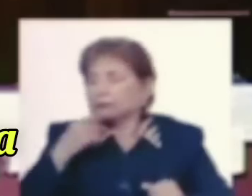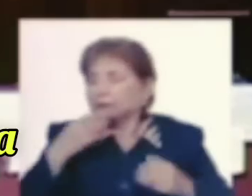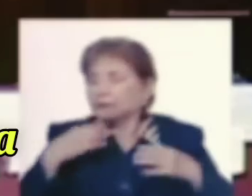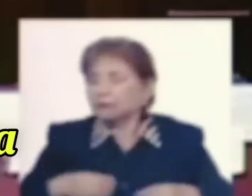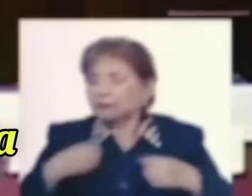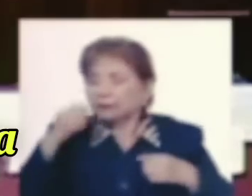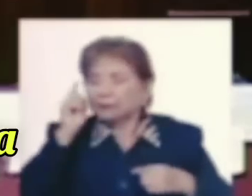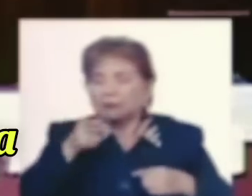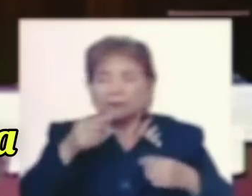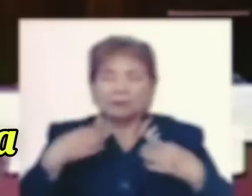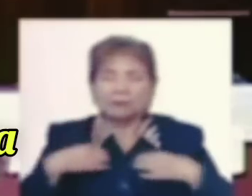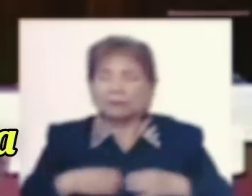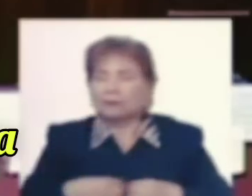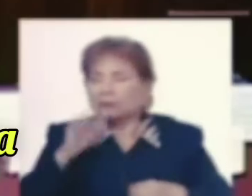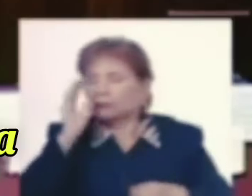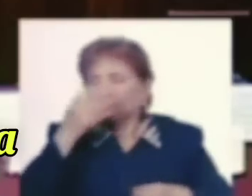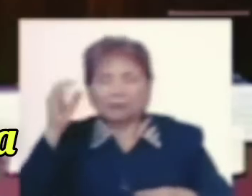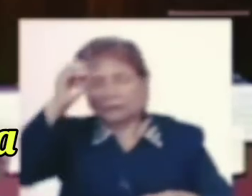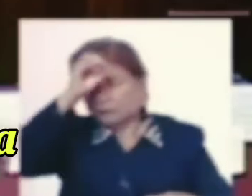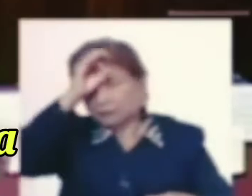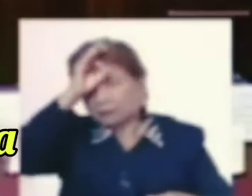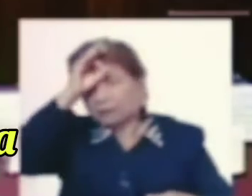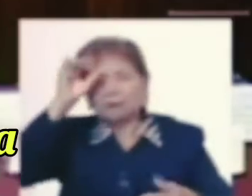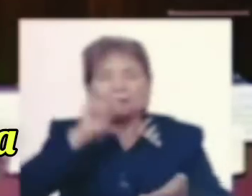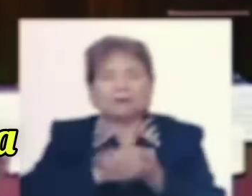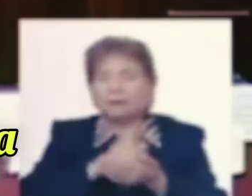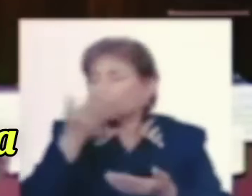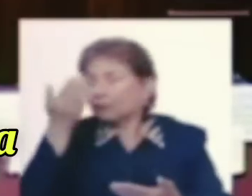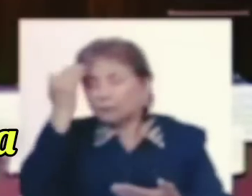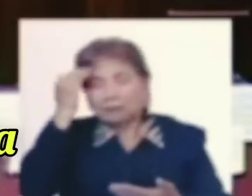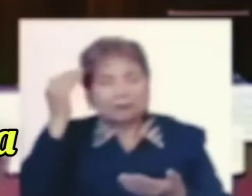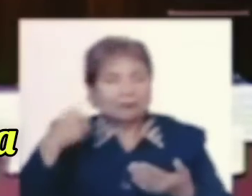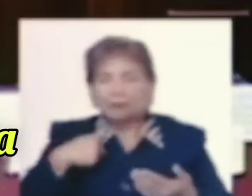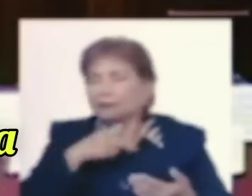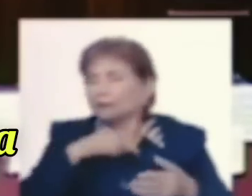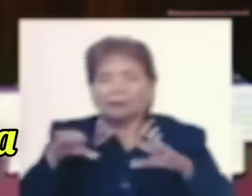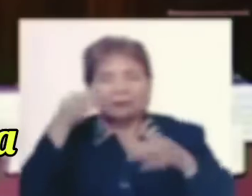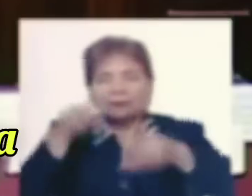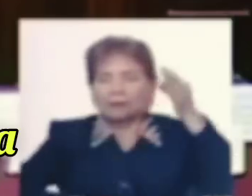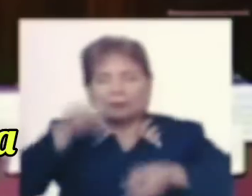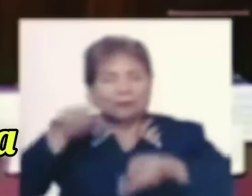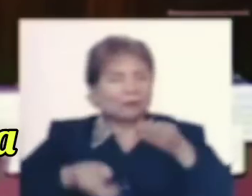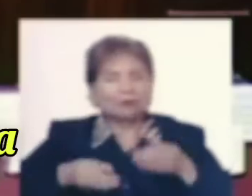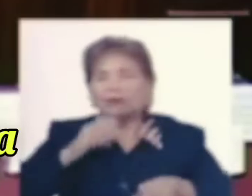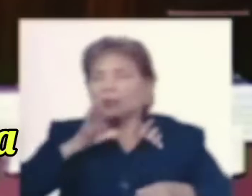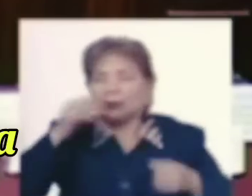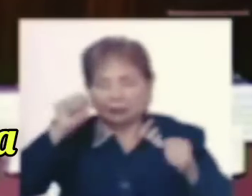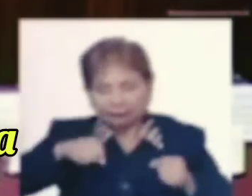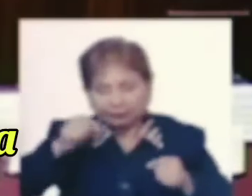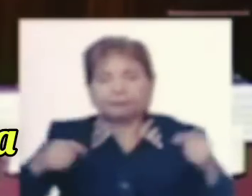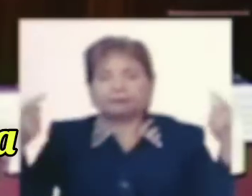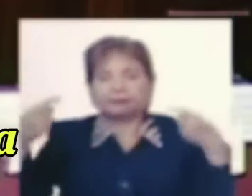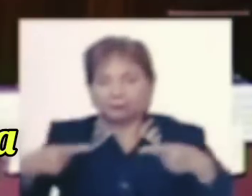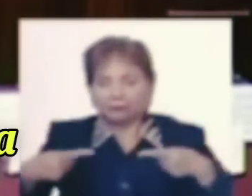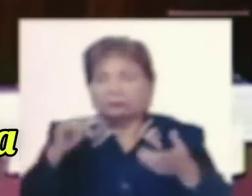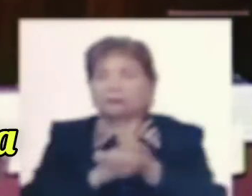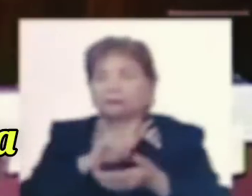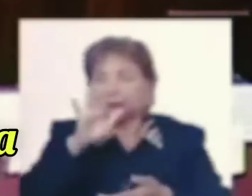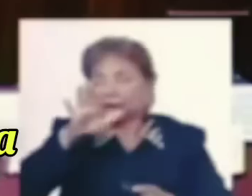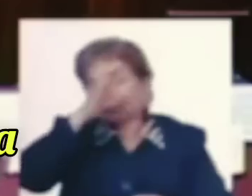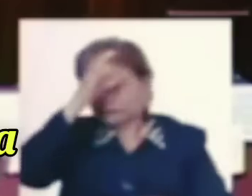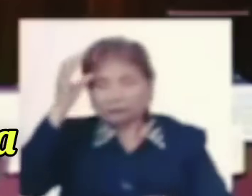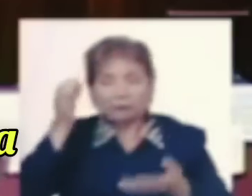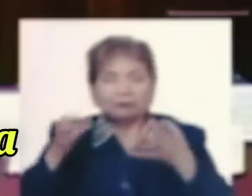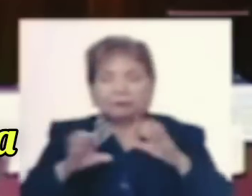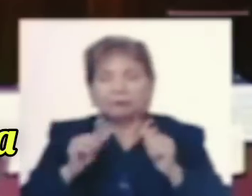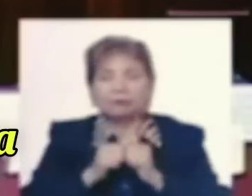Señor abogado, y usted también, al parecer, desconoce de que nosotros no estamos en un juicio oral donde sí se da el contrainterrogatorio que su patrocinado